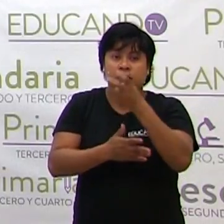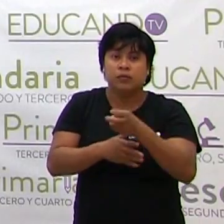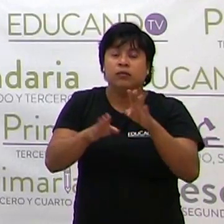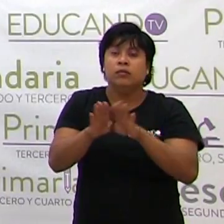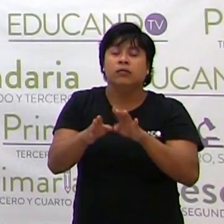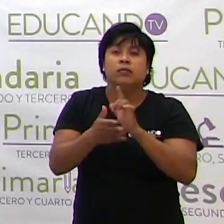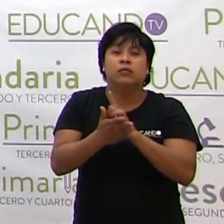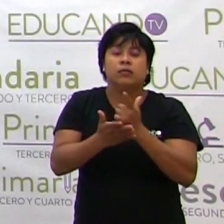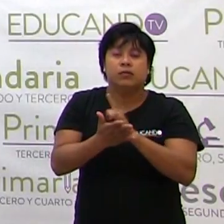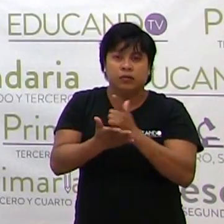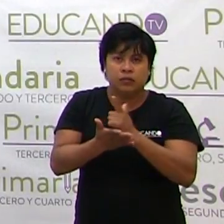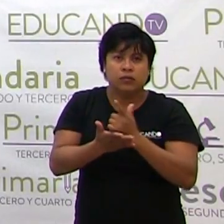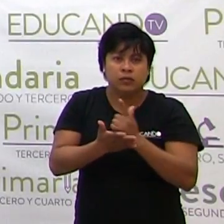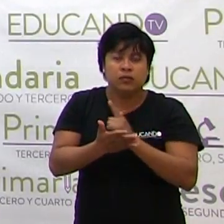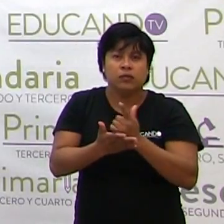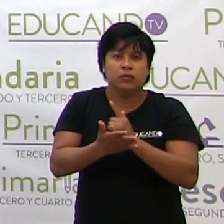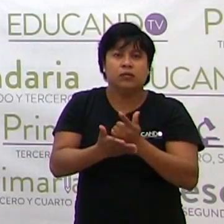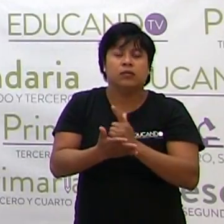libros